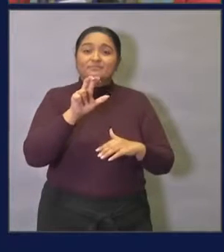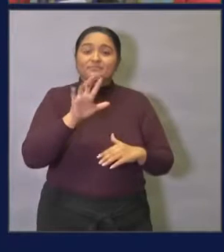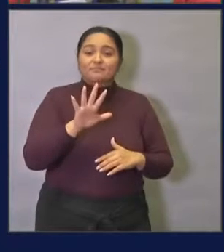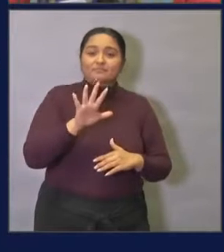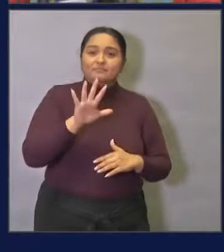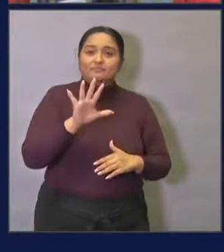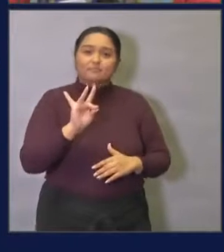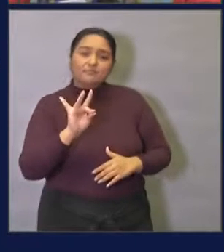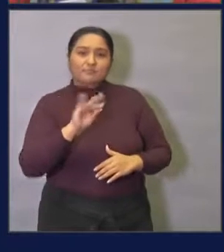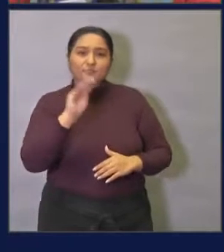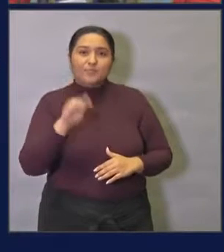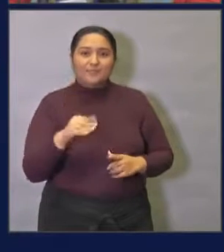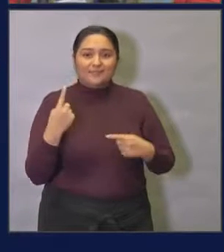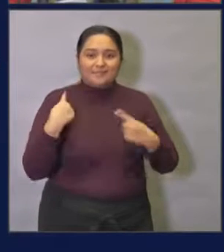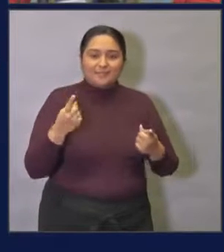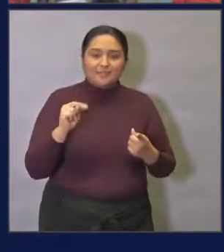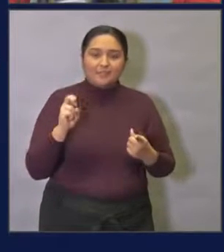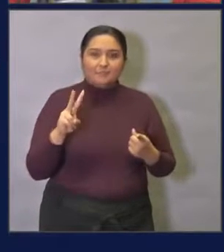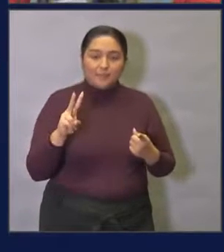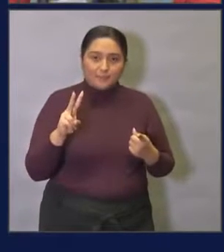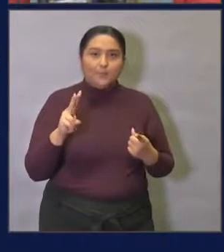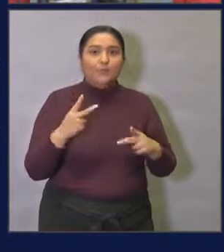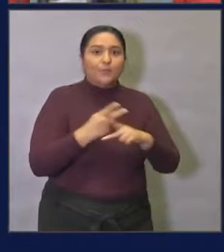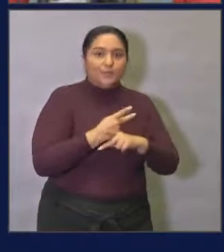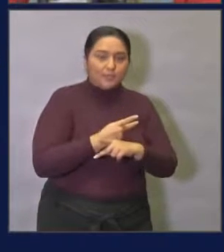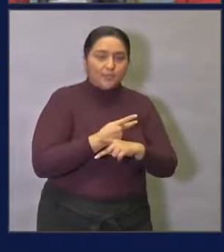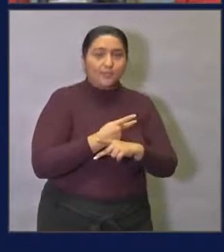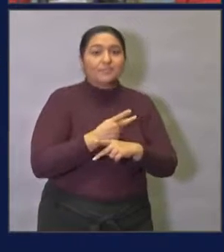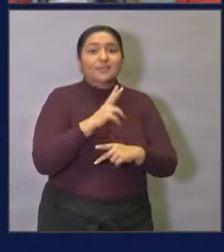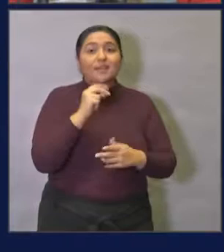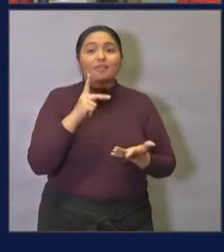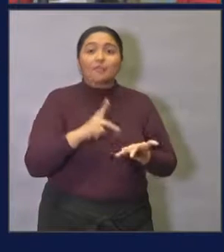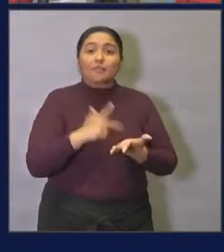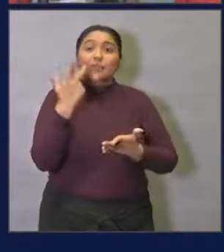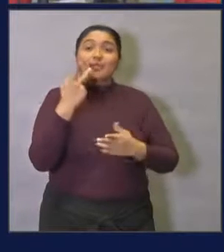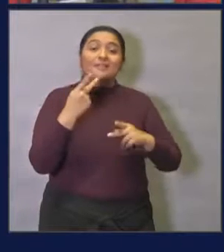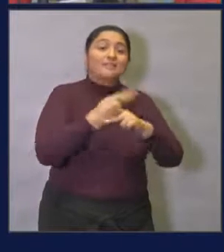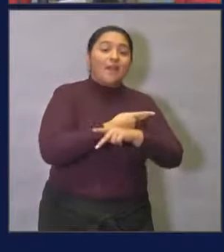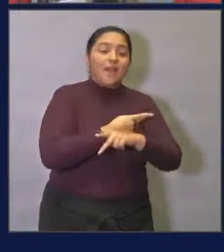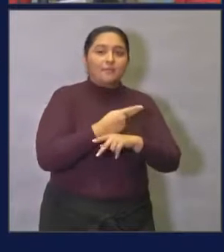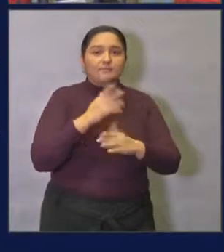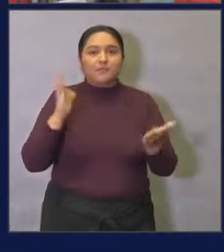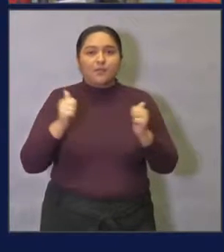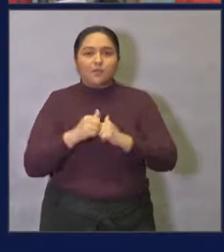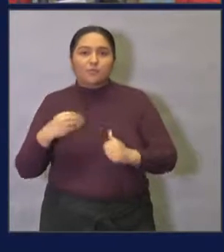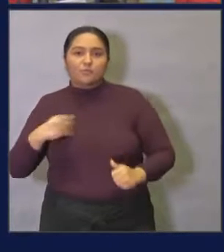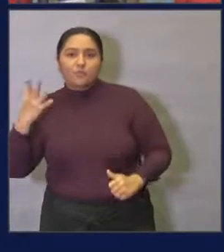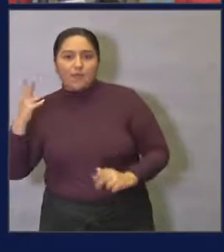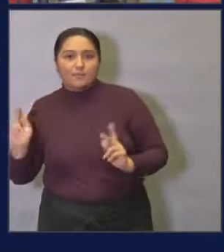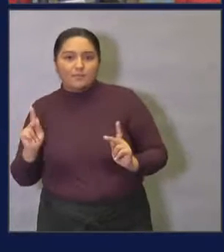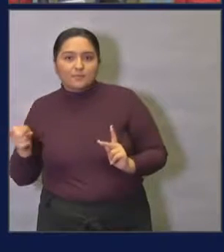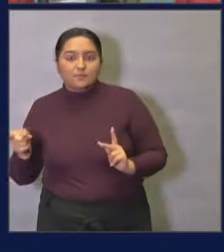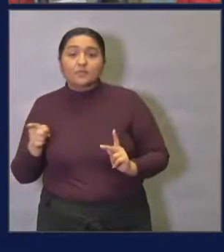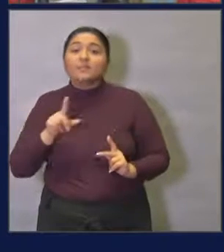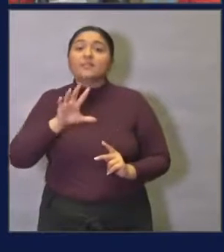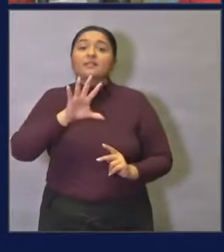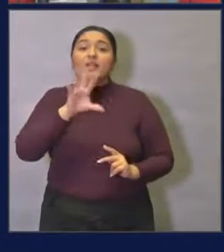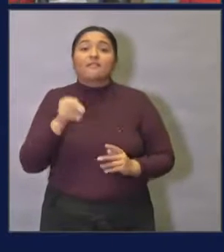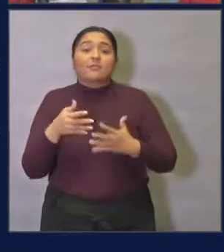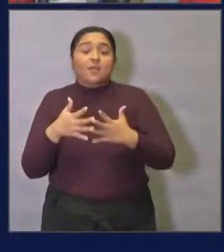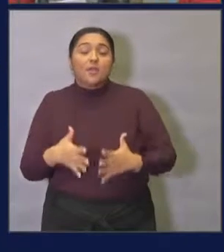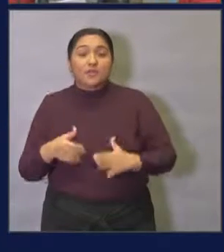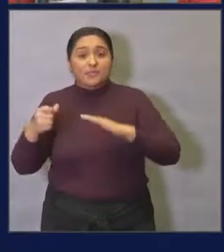358% desde principios de noviembre y 3 veces la de los residentes blancos. El número de residentes afroamericanos en